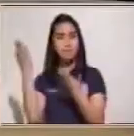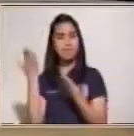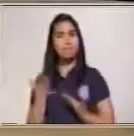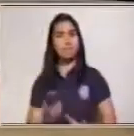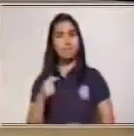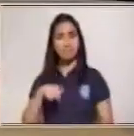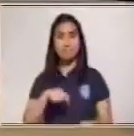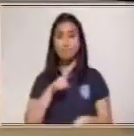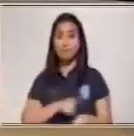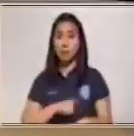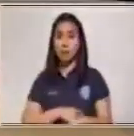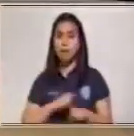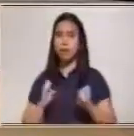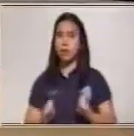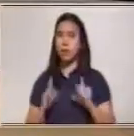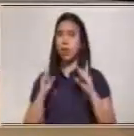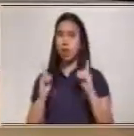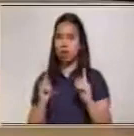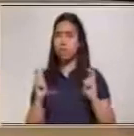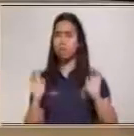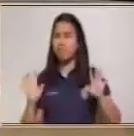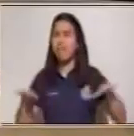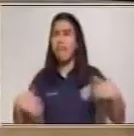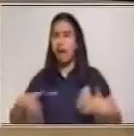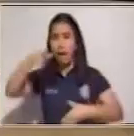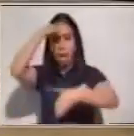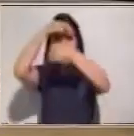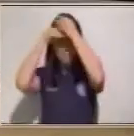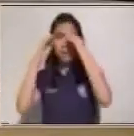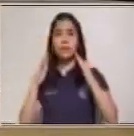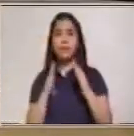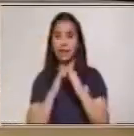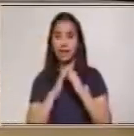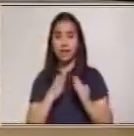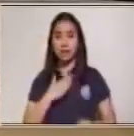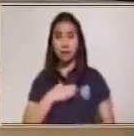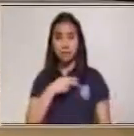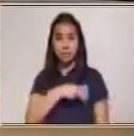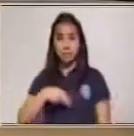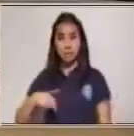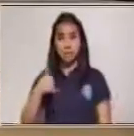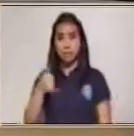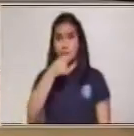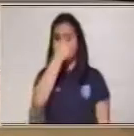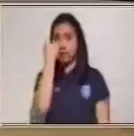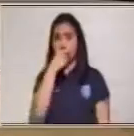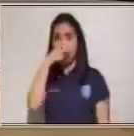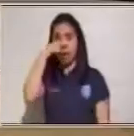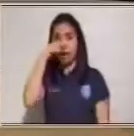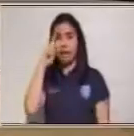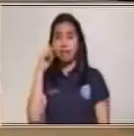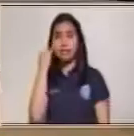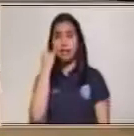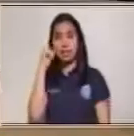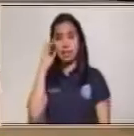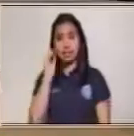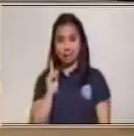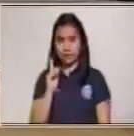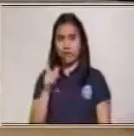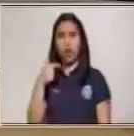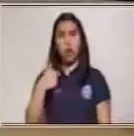Bienvenidos a este espacio educativo Aprendo en Casa. Soy la profesora Astrid López y en esta oportunidad desarrollaré el tema